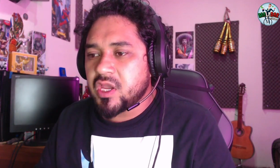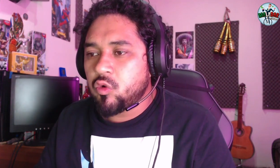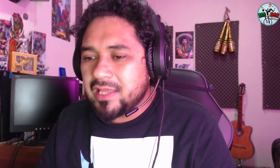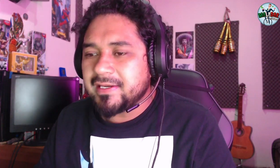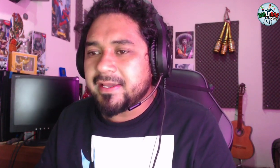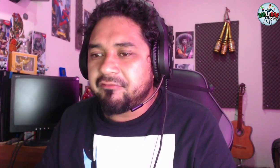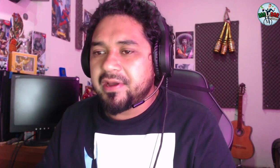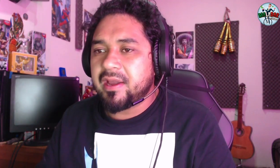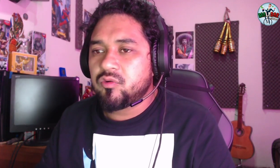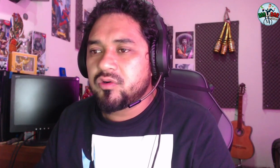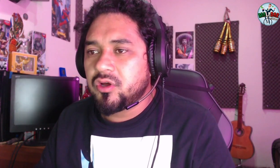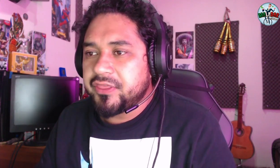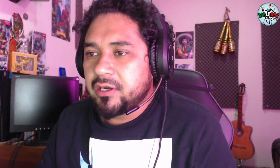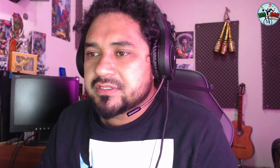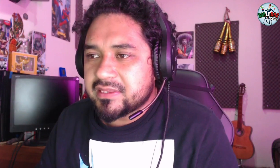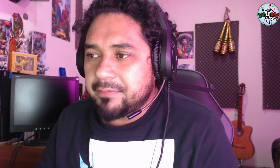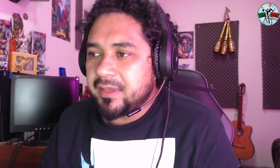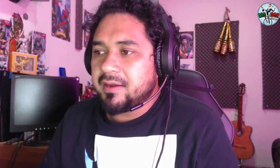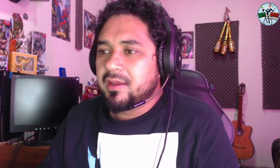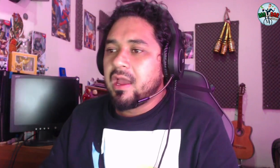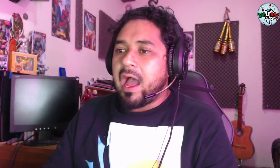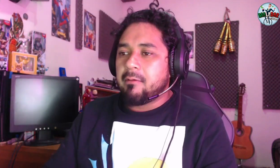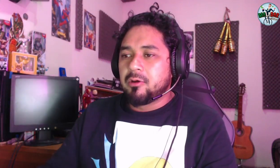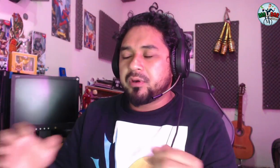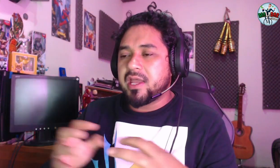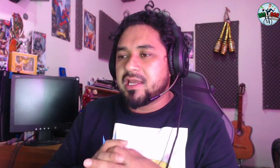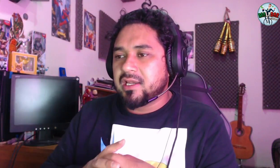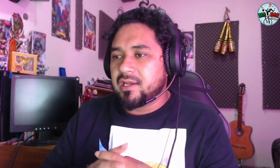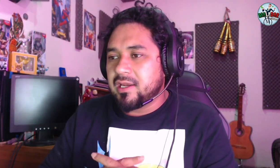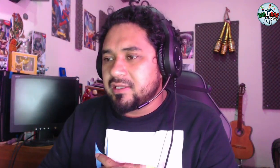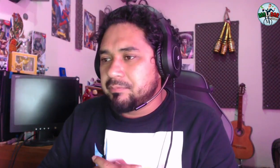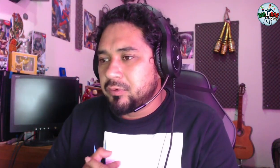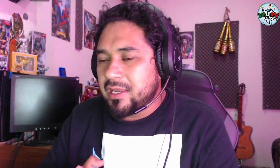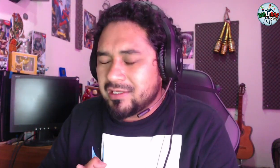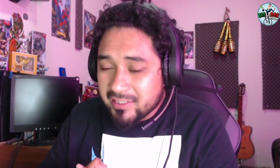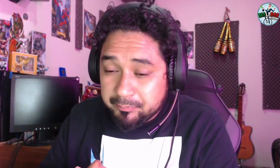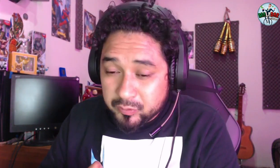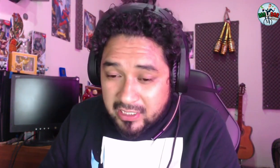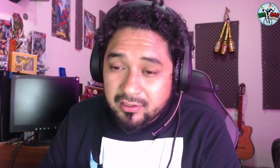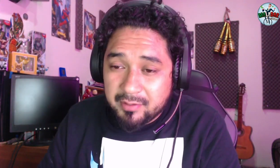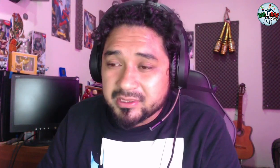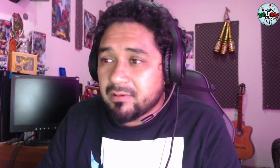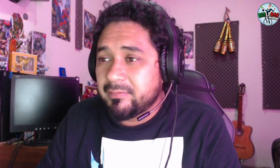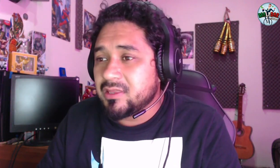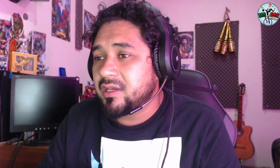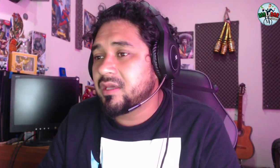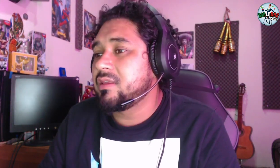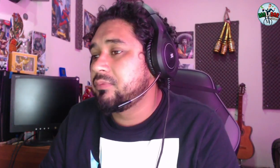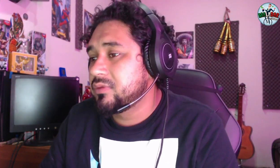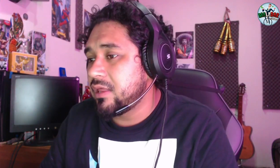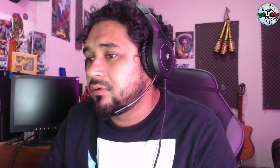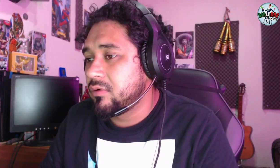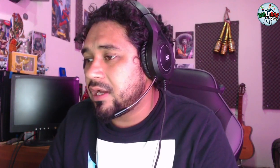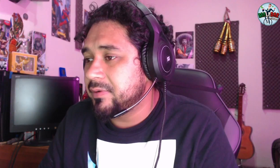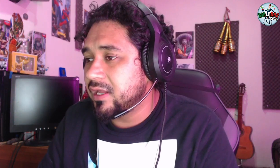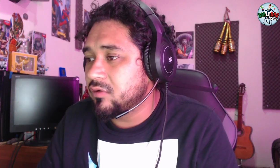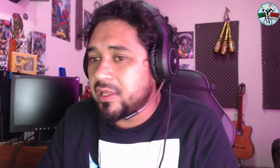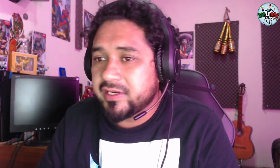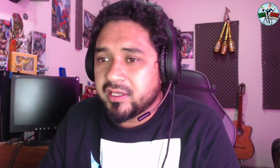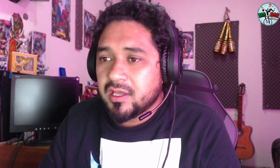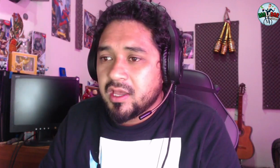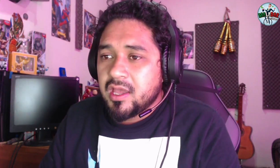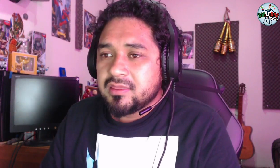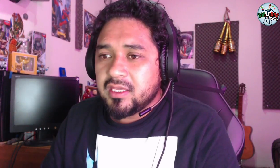cuadri fue uno de los que también habló por ahí el del diputado lamentablemente diputado gabriel